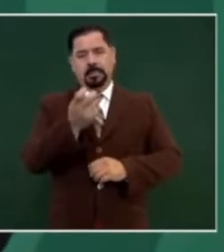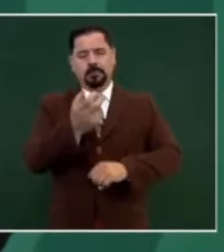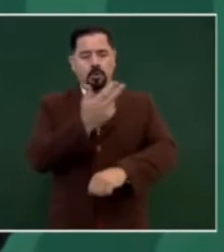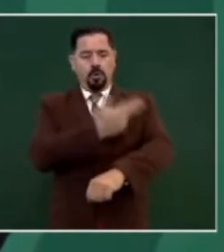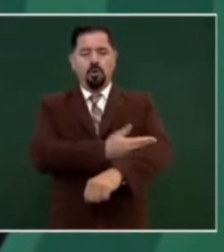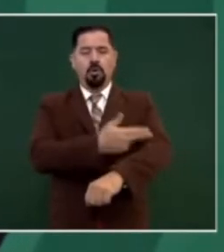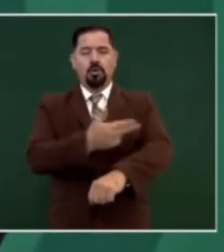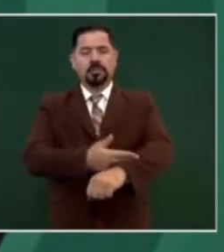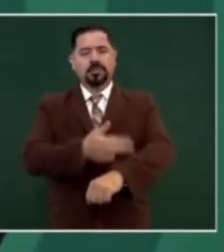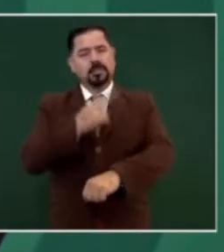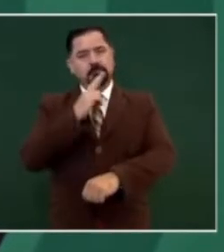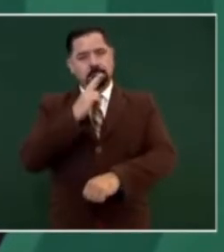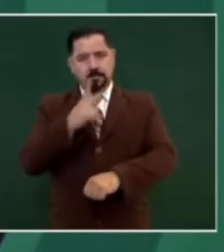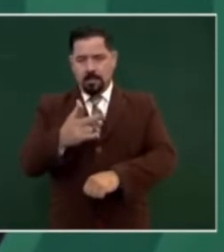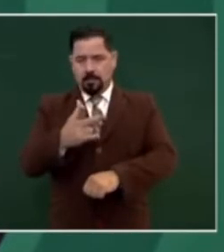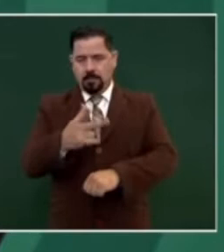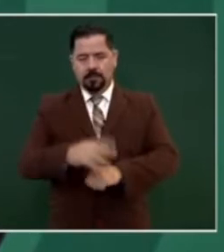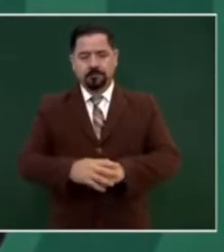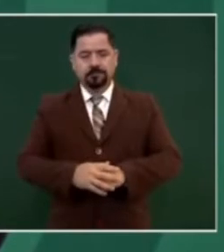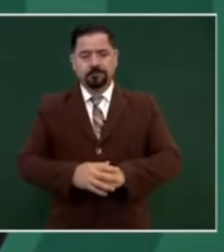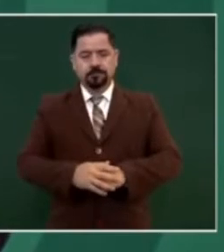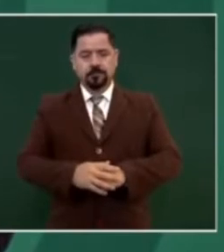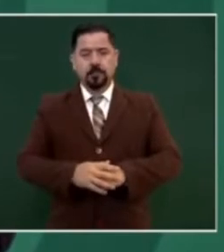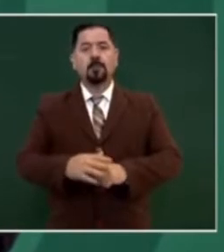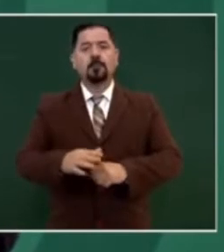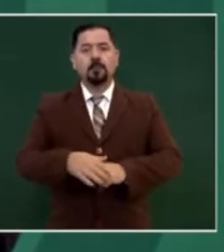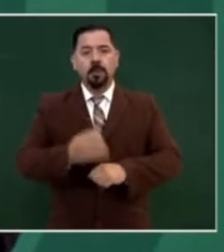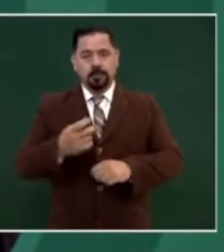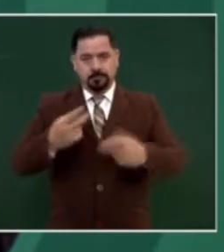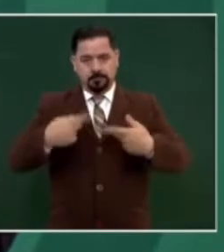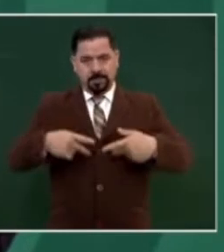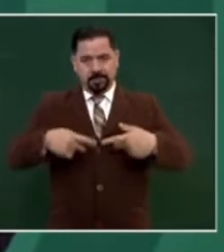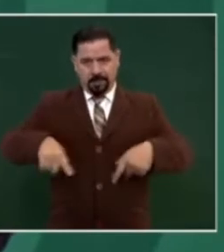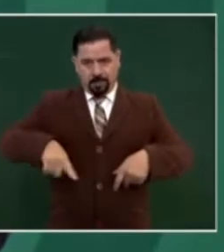el que la vida pública sea cada vez más pública